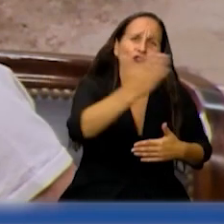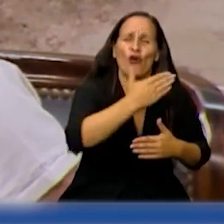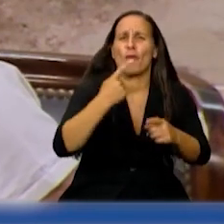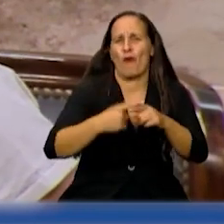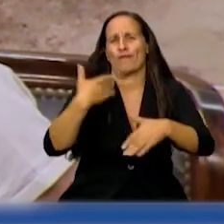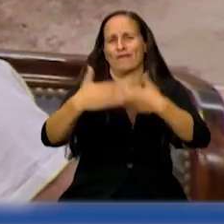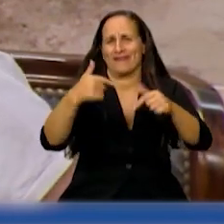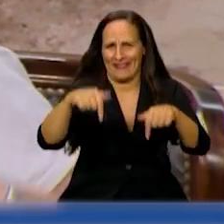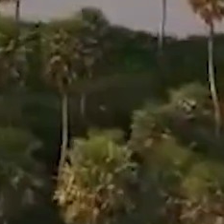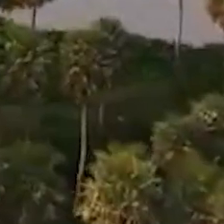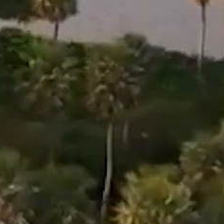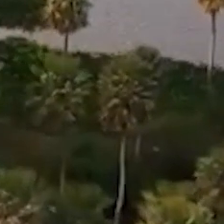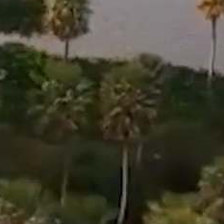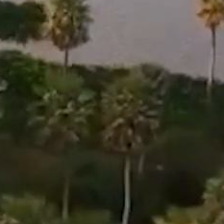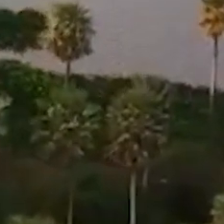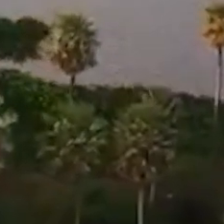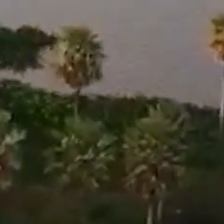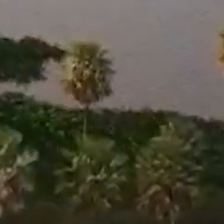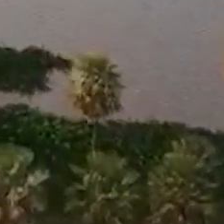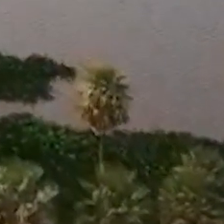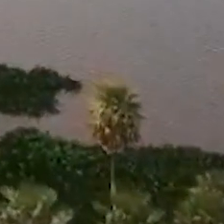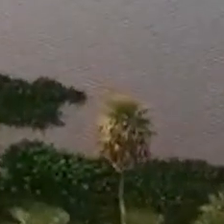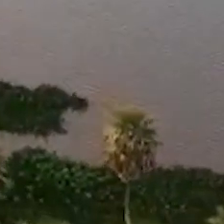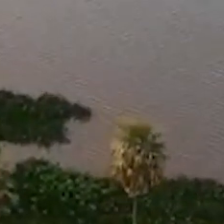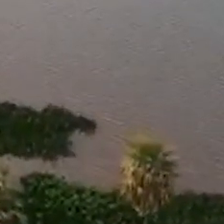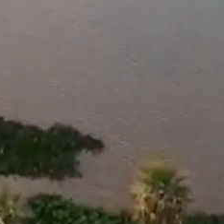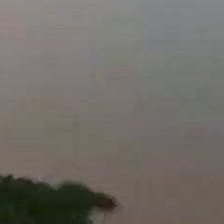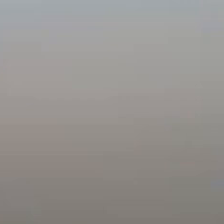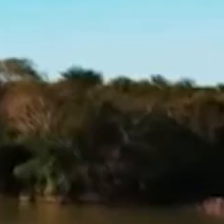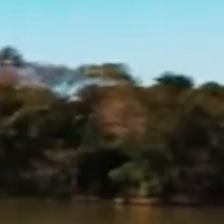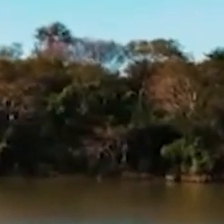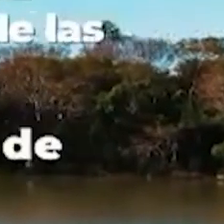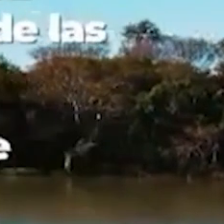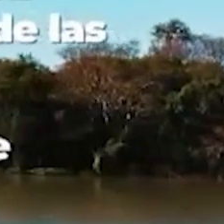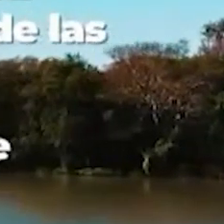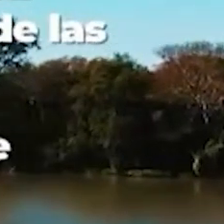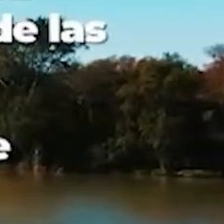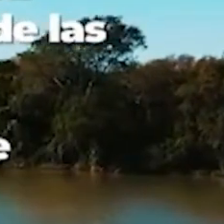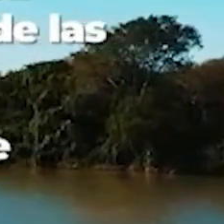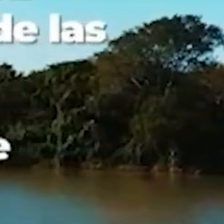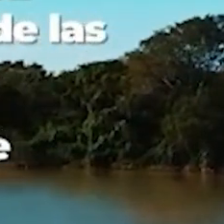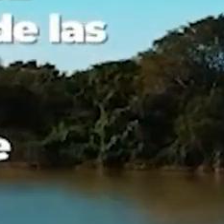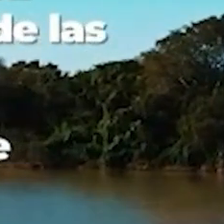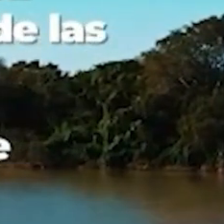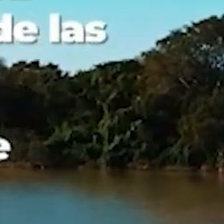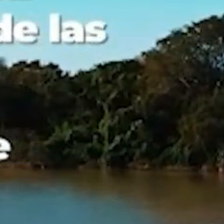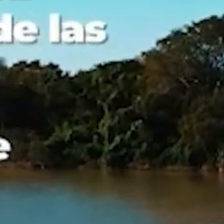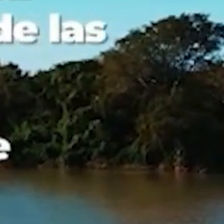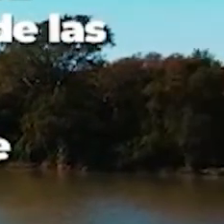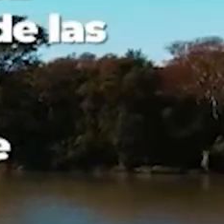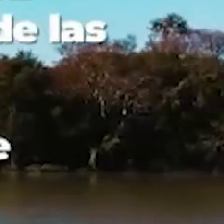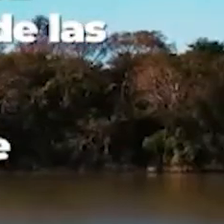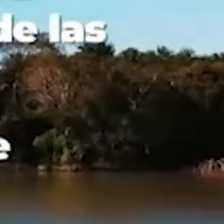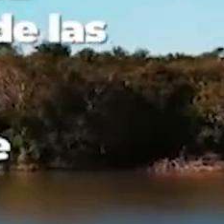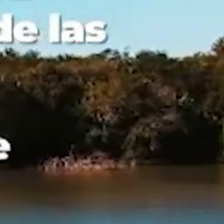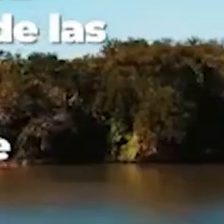aquí. La asignatura pendiente que tenemos con el medio ambiente hoy nos da la oportunidad de poder legislar esto